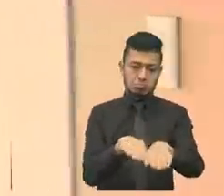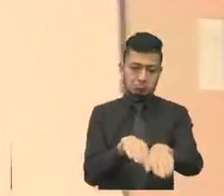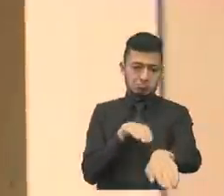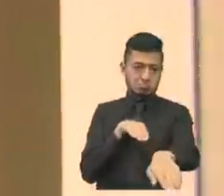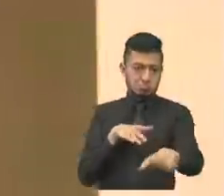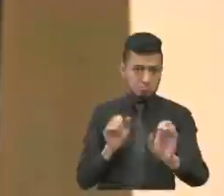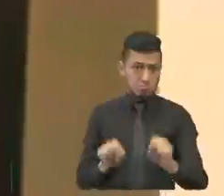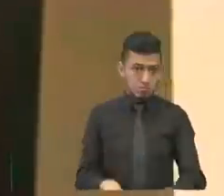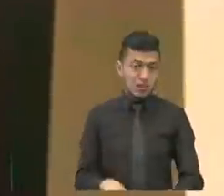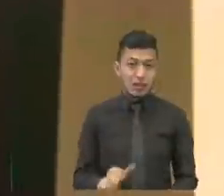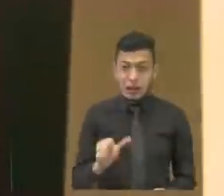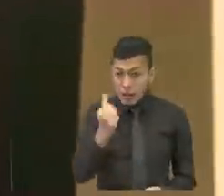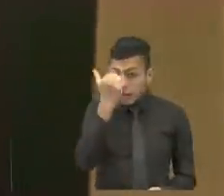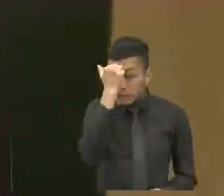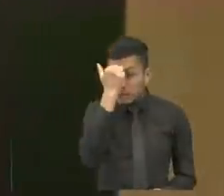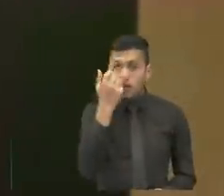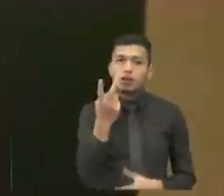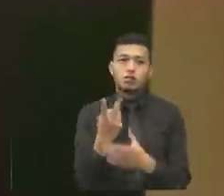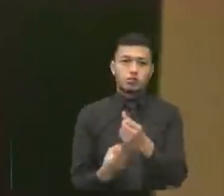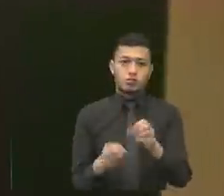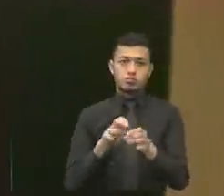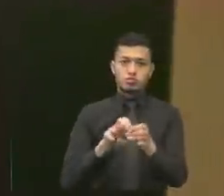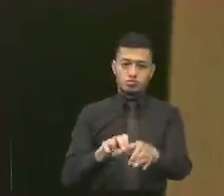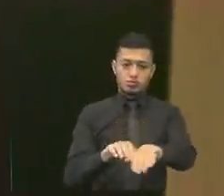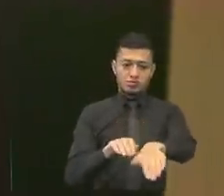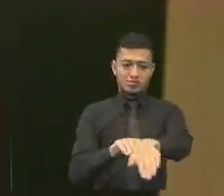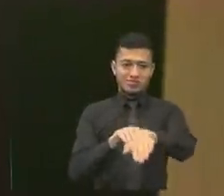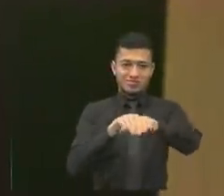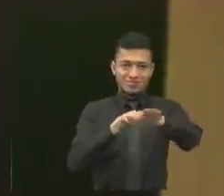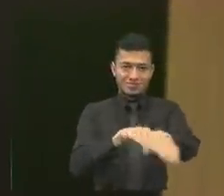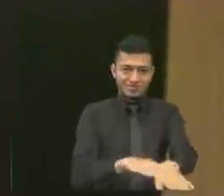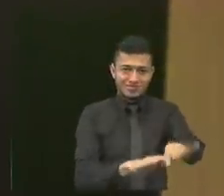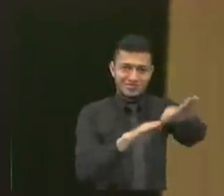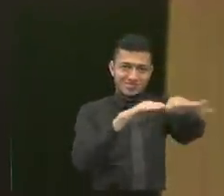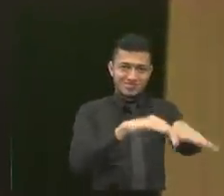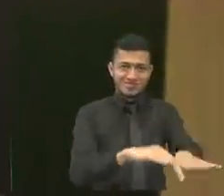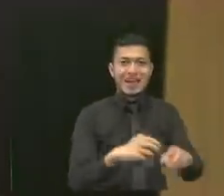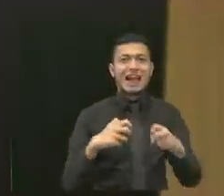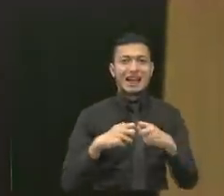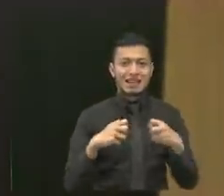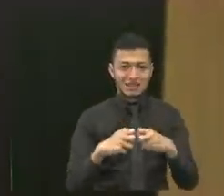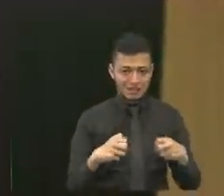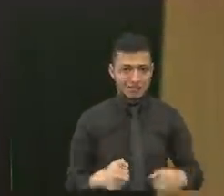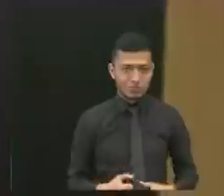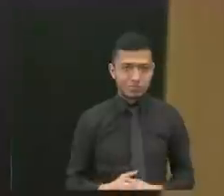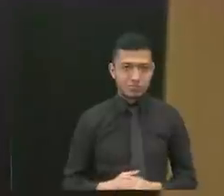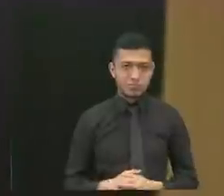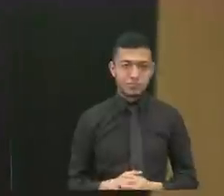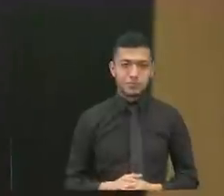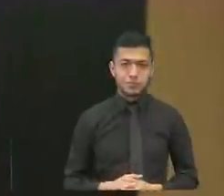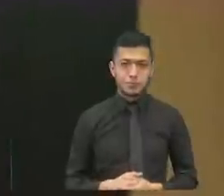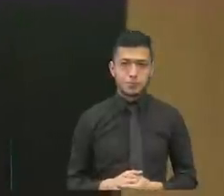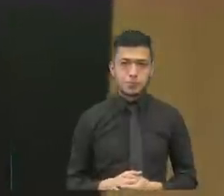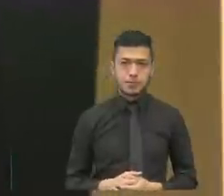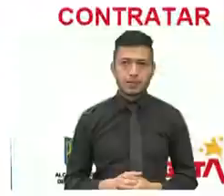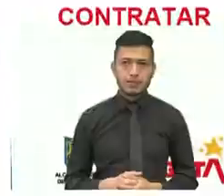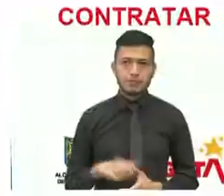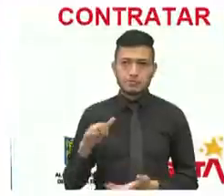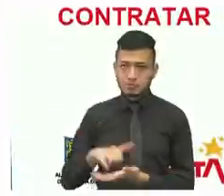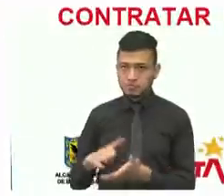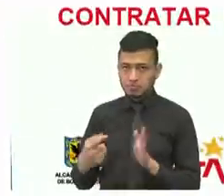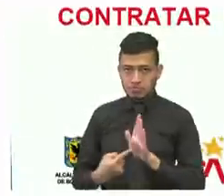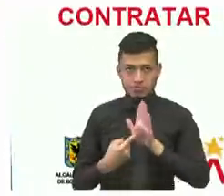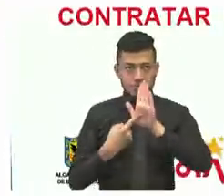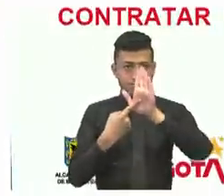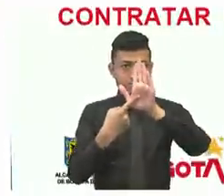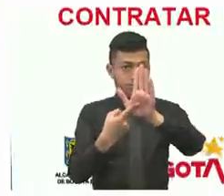principal son duales eléctricos más el cable. Con esta presentación del diseño conceptual